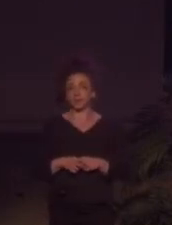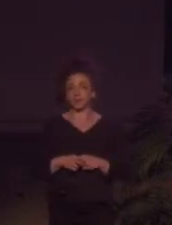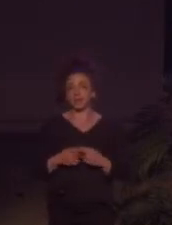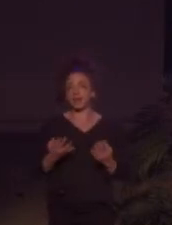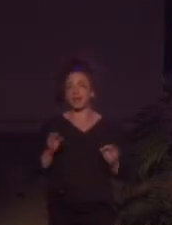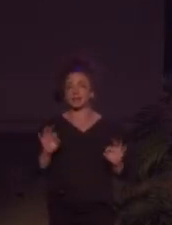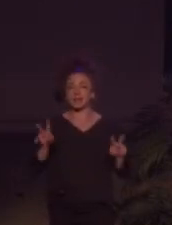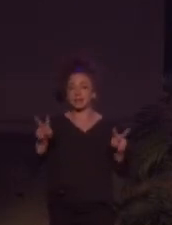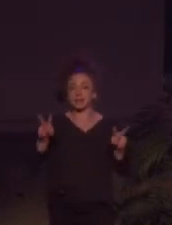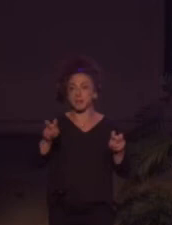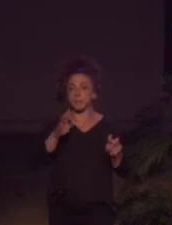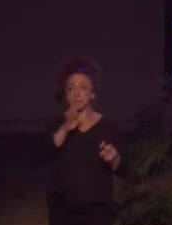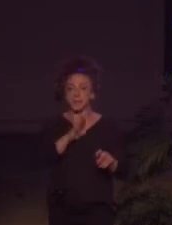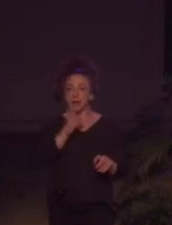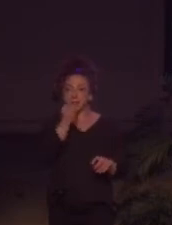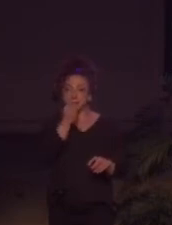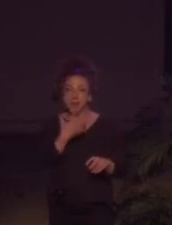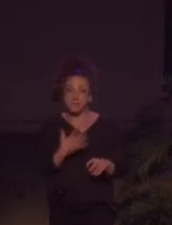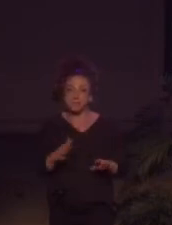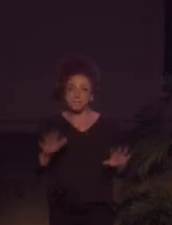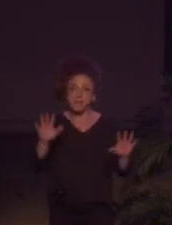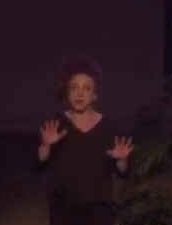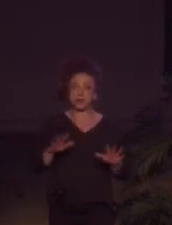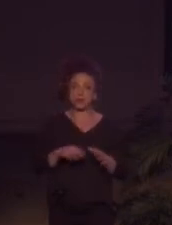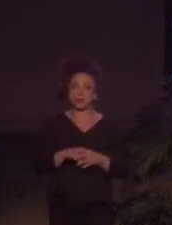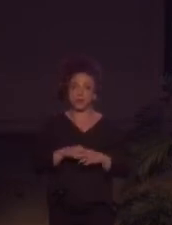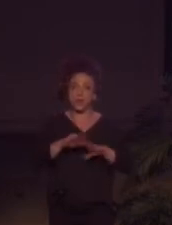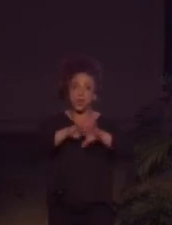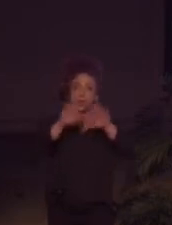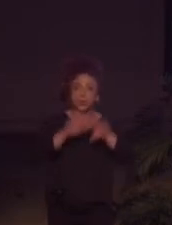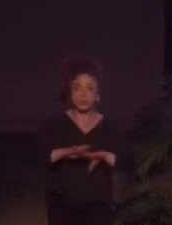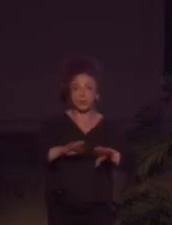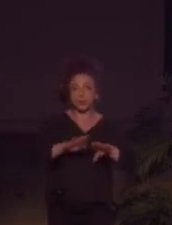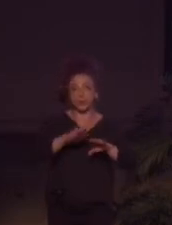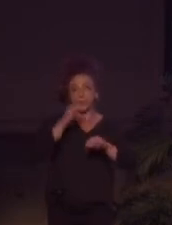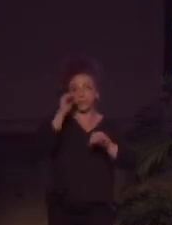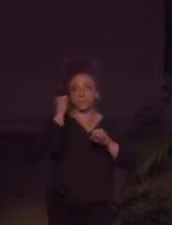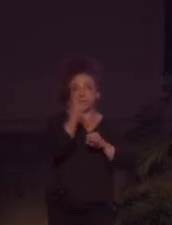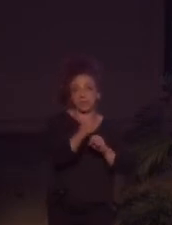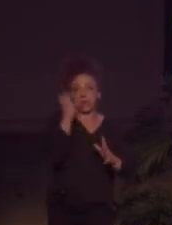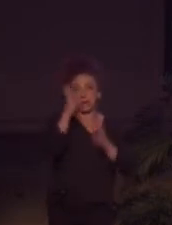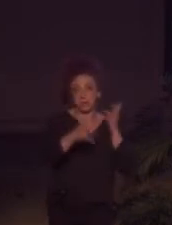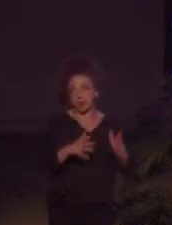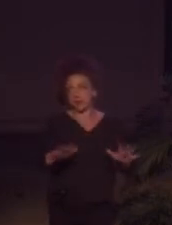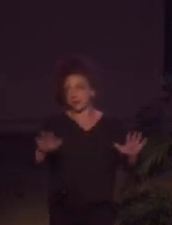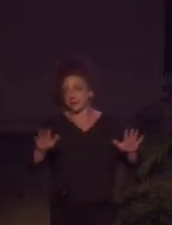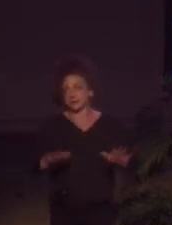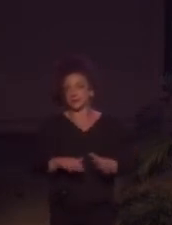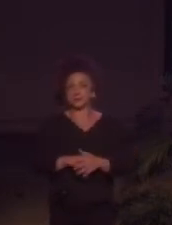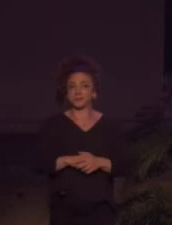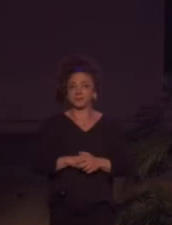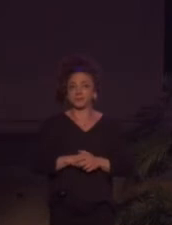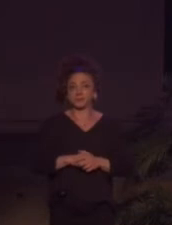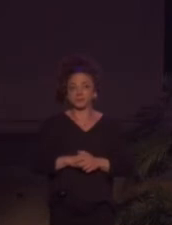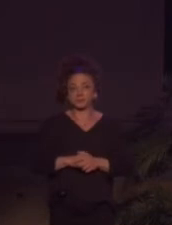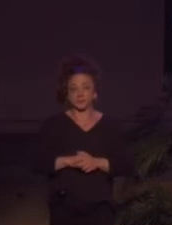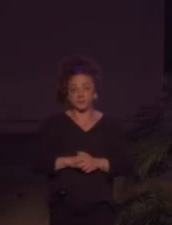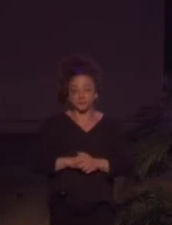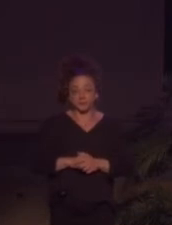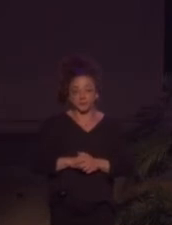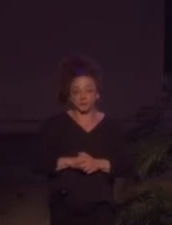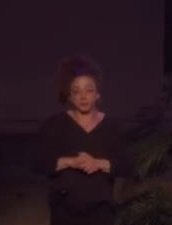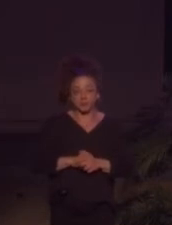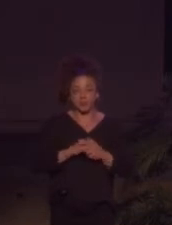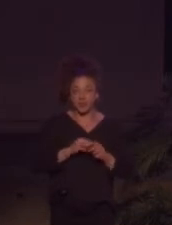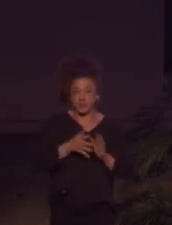que nos parece bien todo, pero que el fin último de sacrificar al animal, pues bueno, creemos que no, que como volvemos a la teoría queer, los cuerpos que importan y los que no